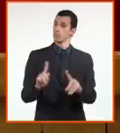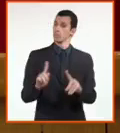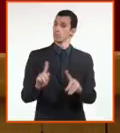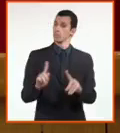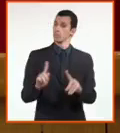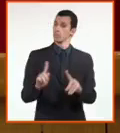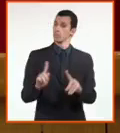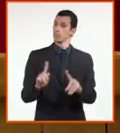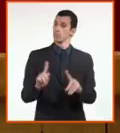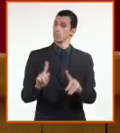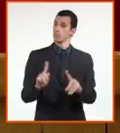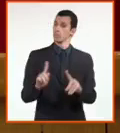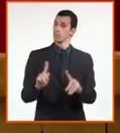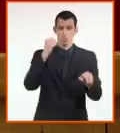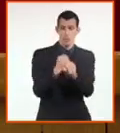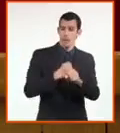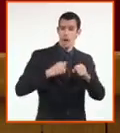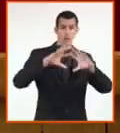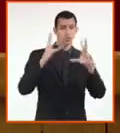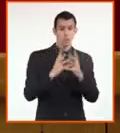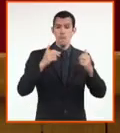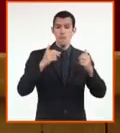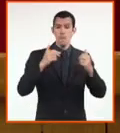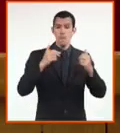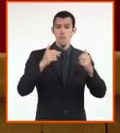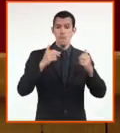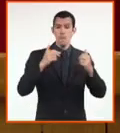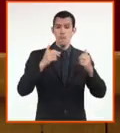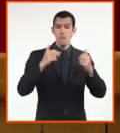estudiantado cubano en este proceso asambleario 10º